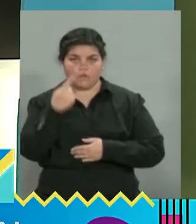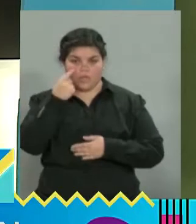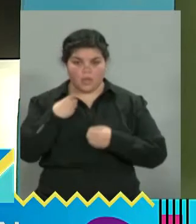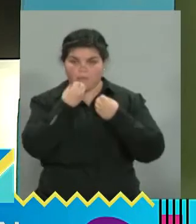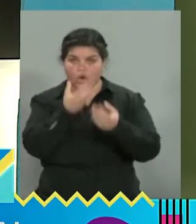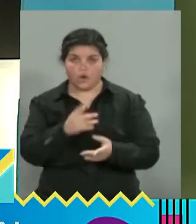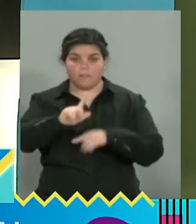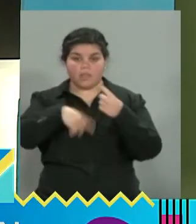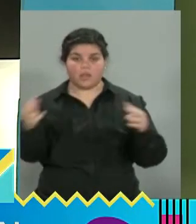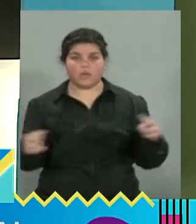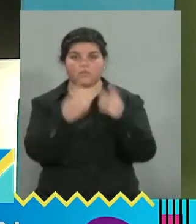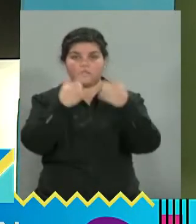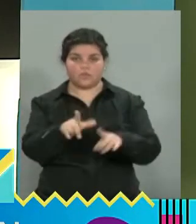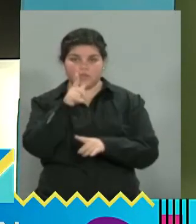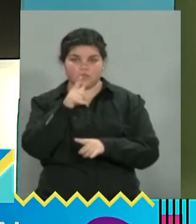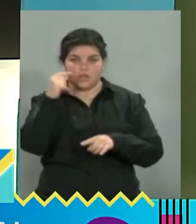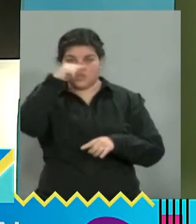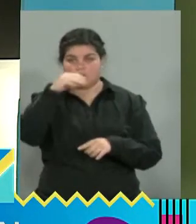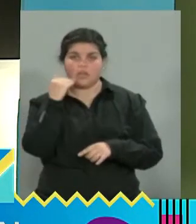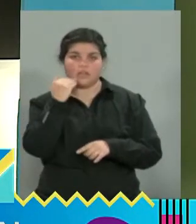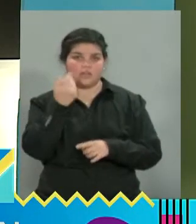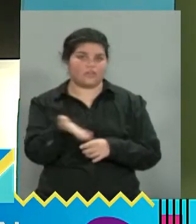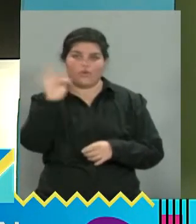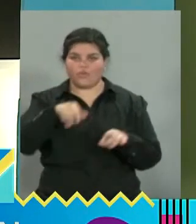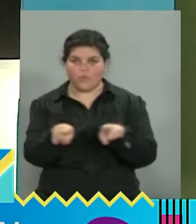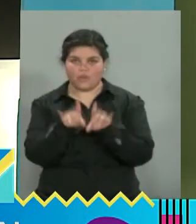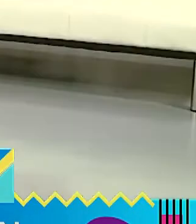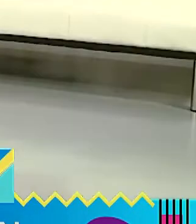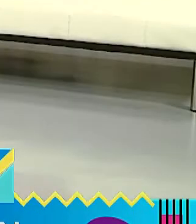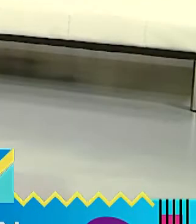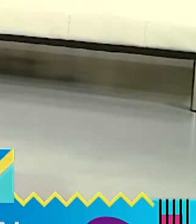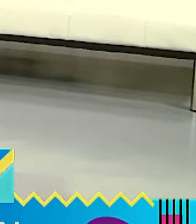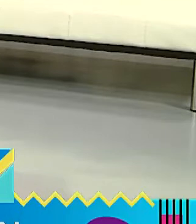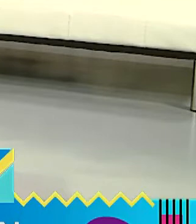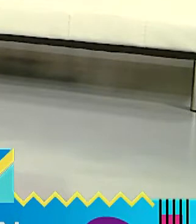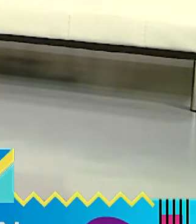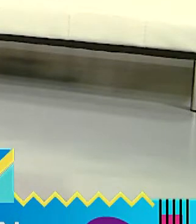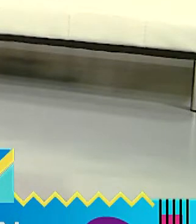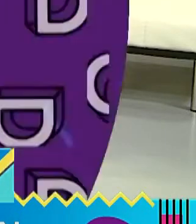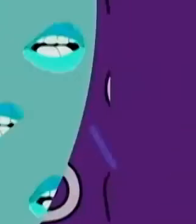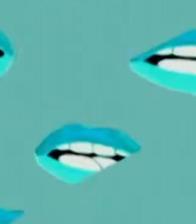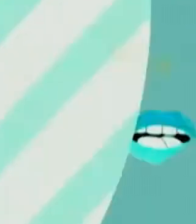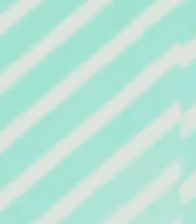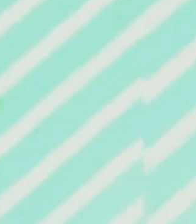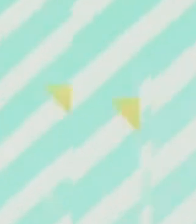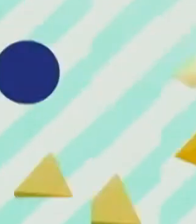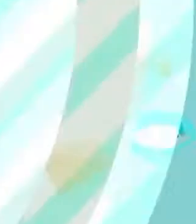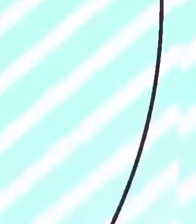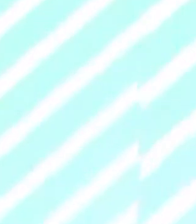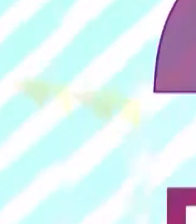reencontrar mañana en un nuevo Distintos Parecidos a las 19 horas, como todos los días. Chau, chau.